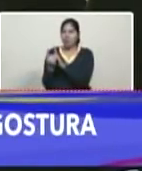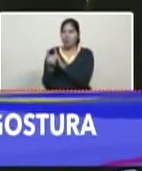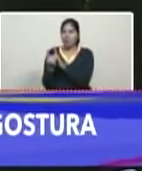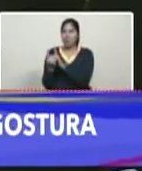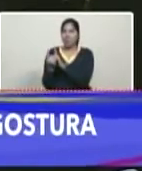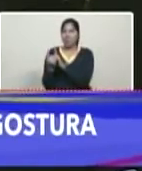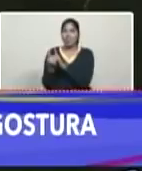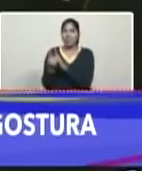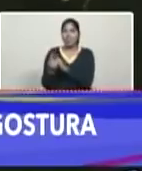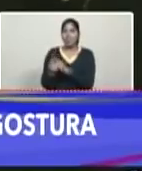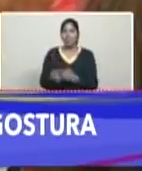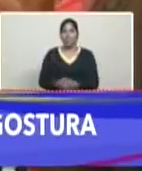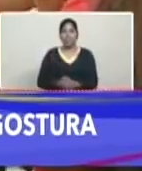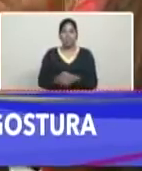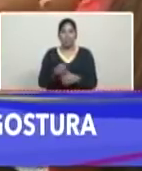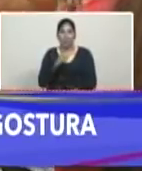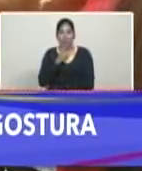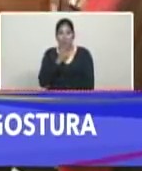Salam aleikum.